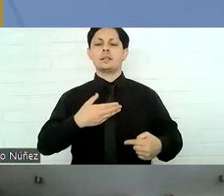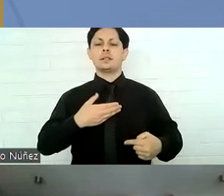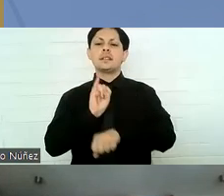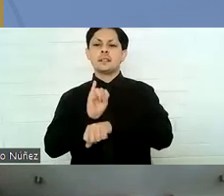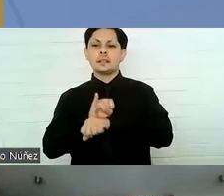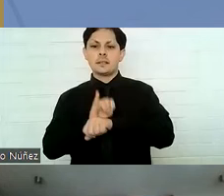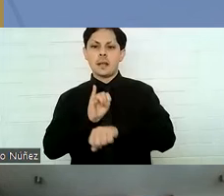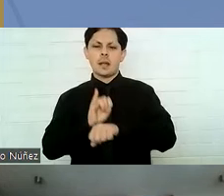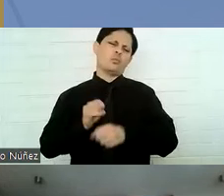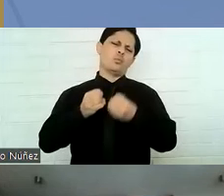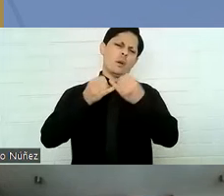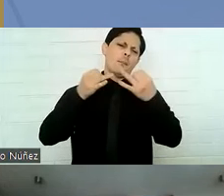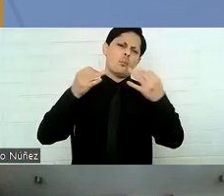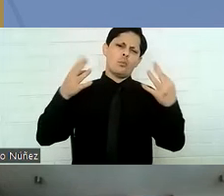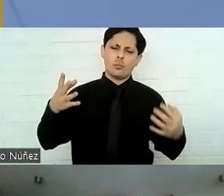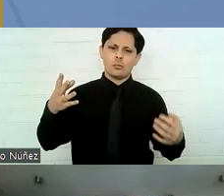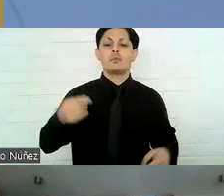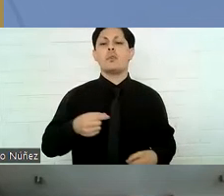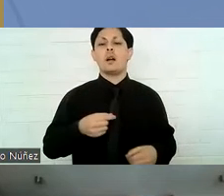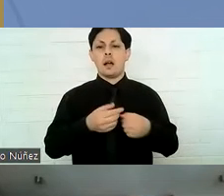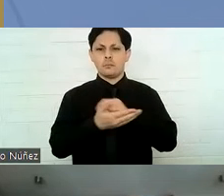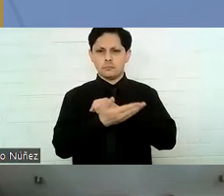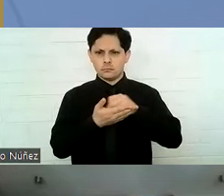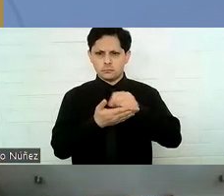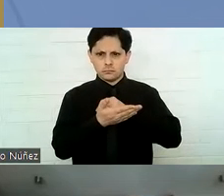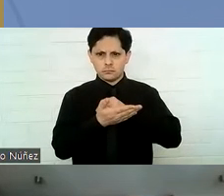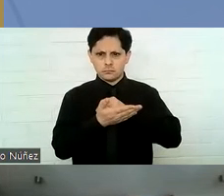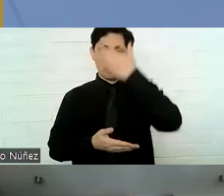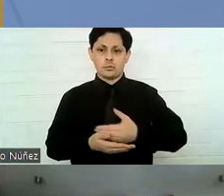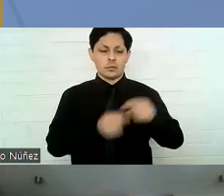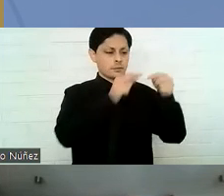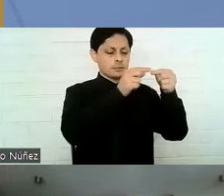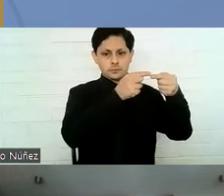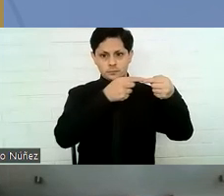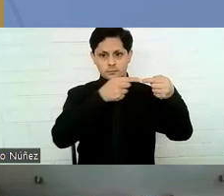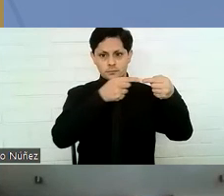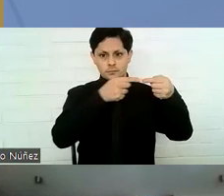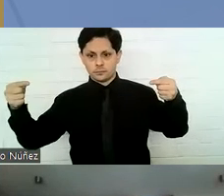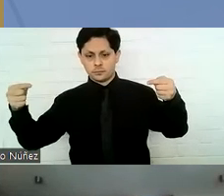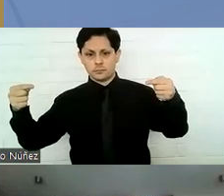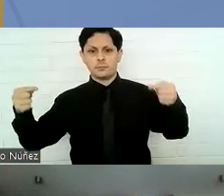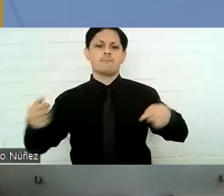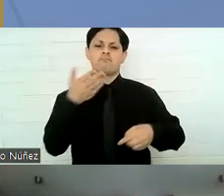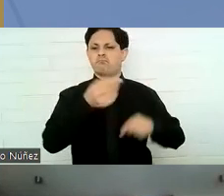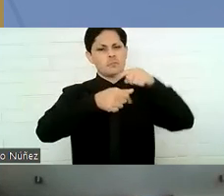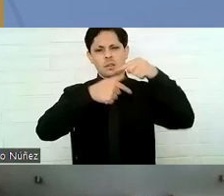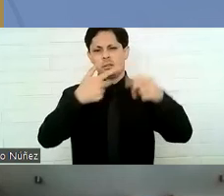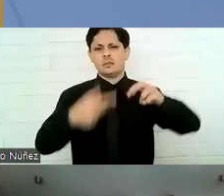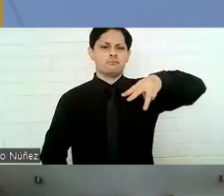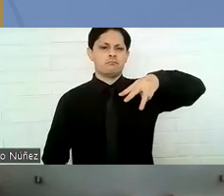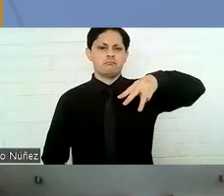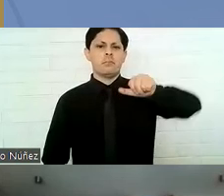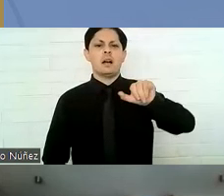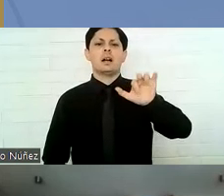Hay varios autores que trabajan en esta línea, entre ellos Mayer, Escliar, Rosa,